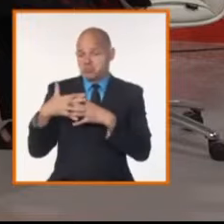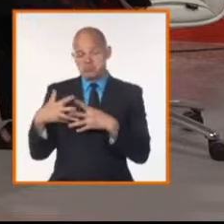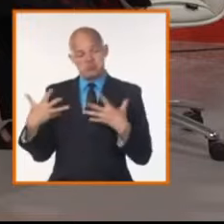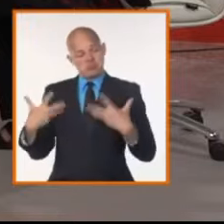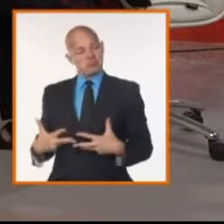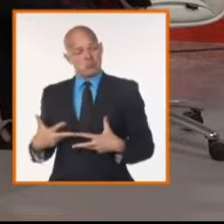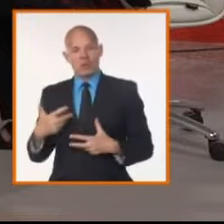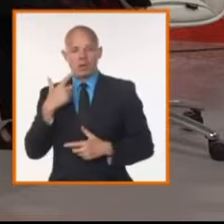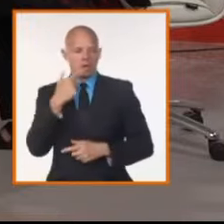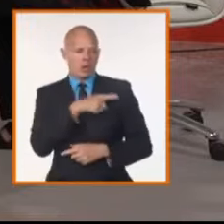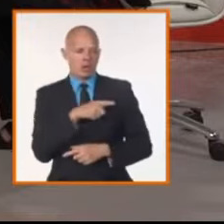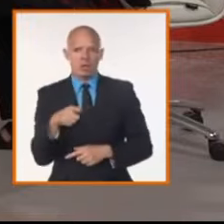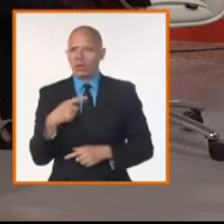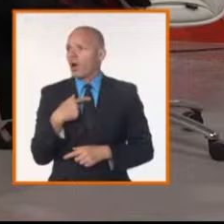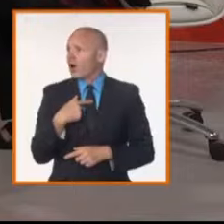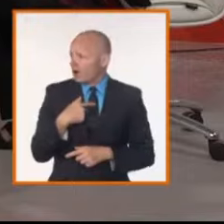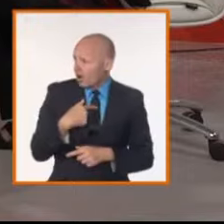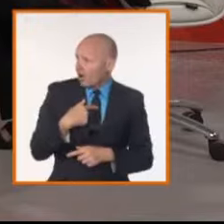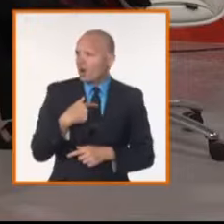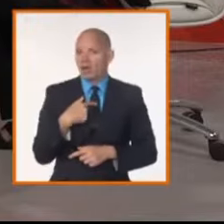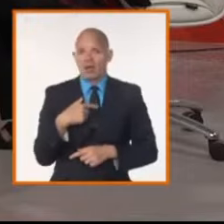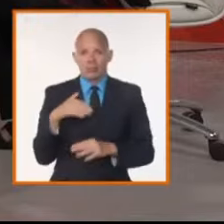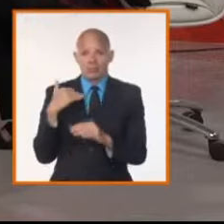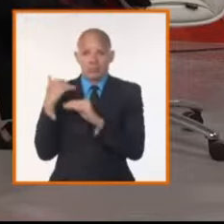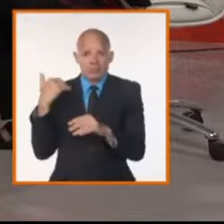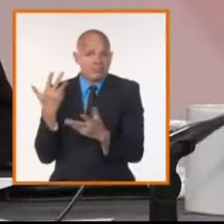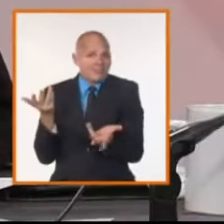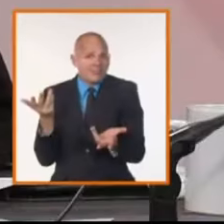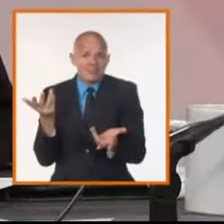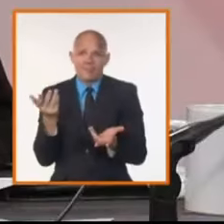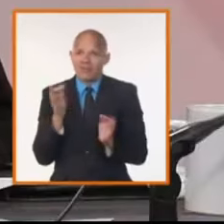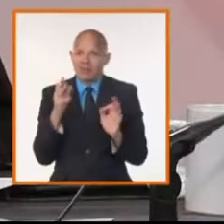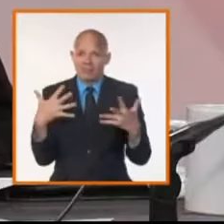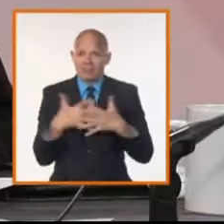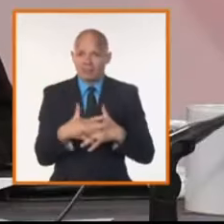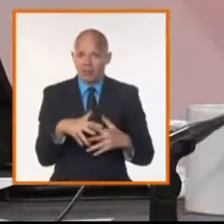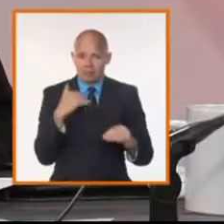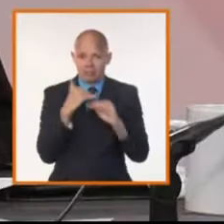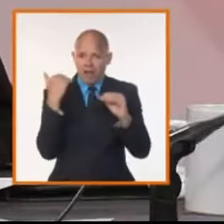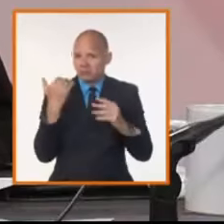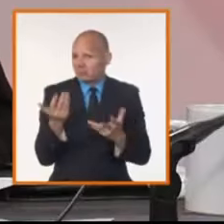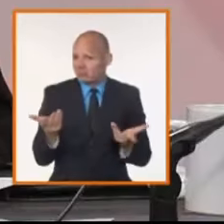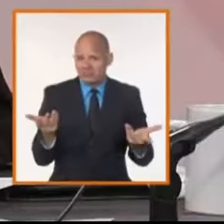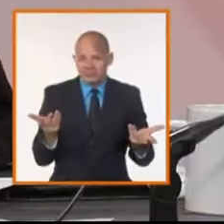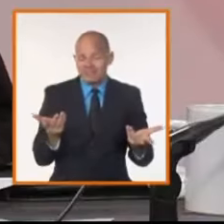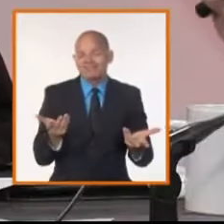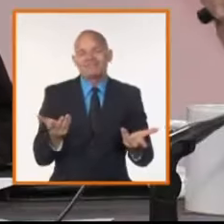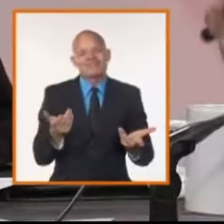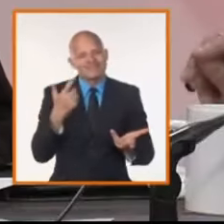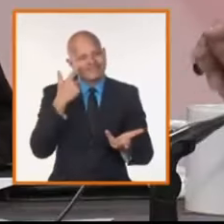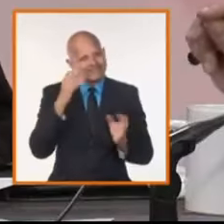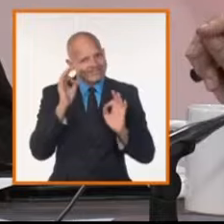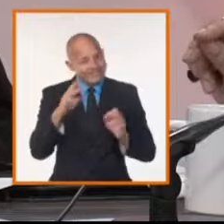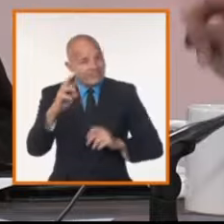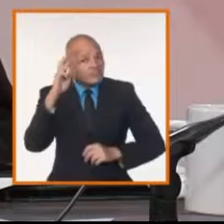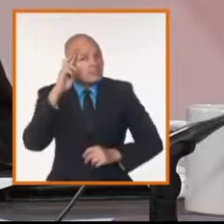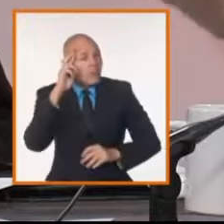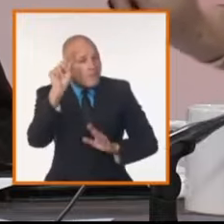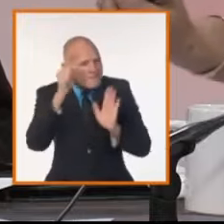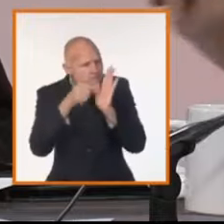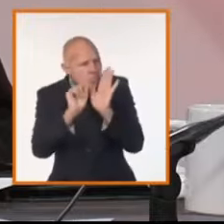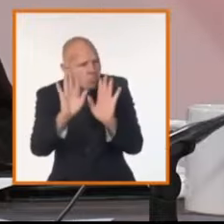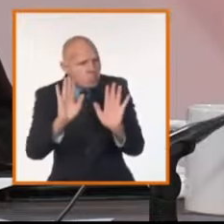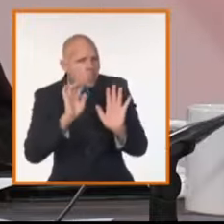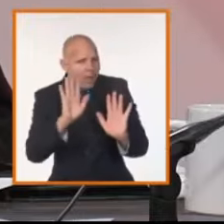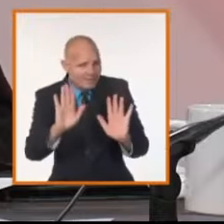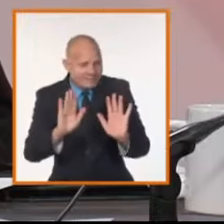Rusia y China responden también desde esta desde esta posición no un balance geoestratégico mundial recordemos un detalle importante